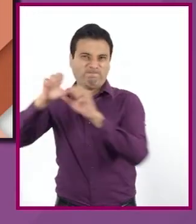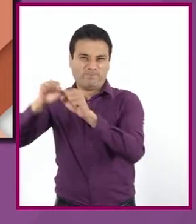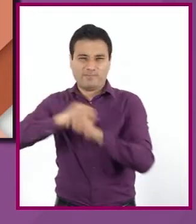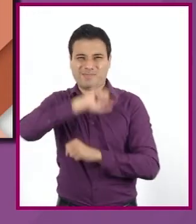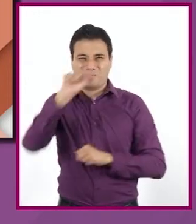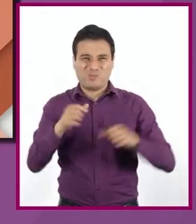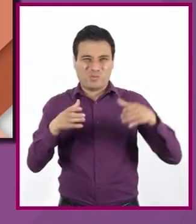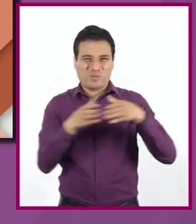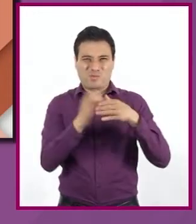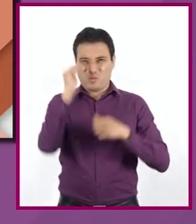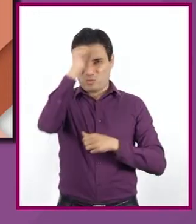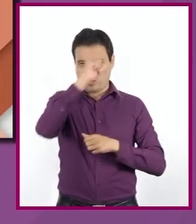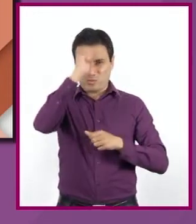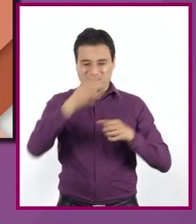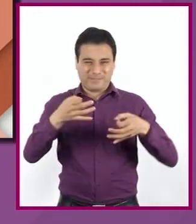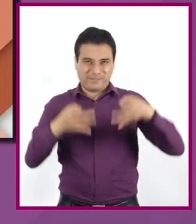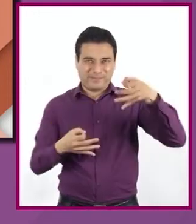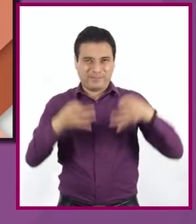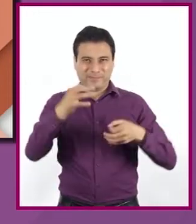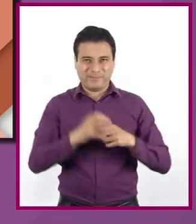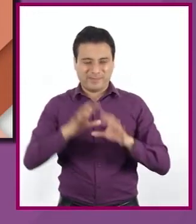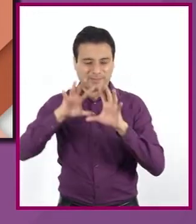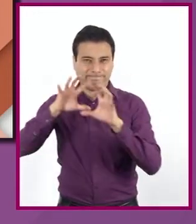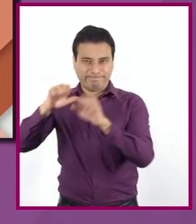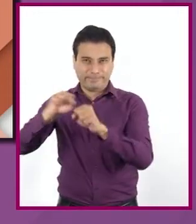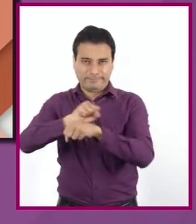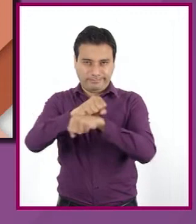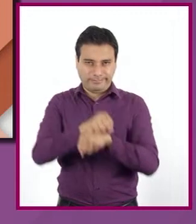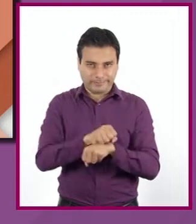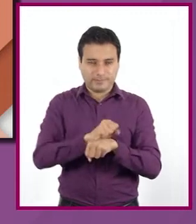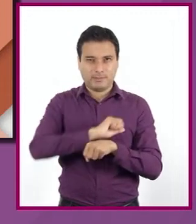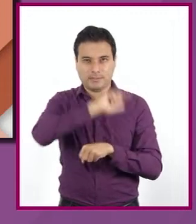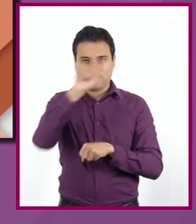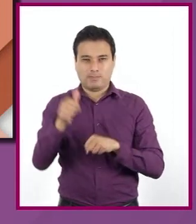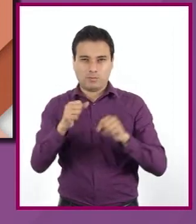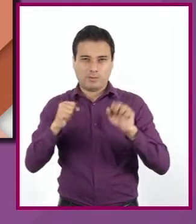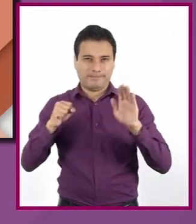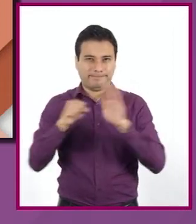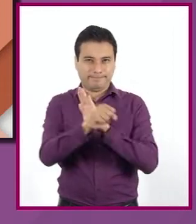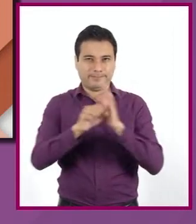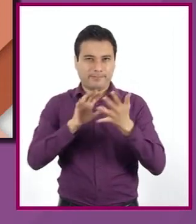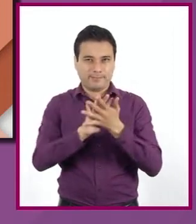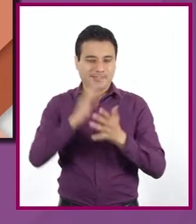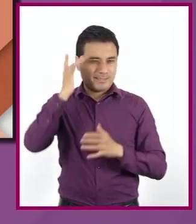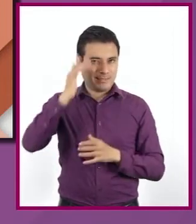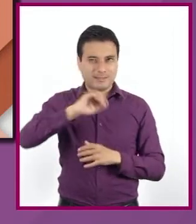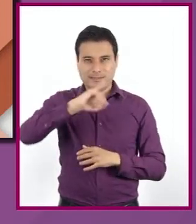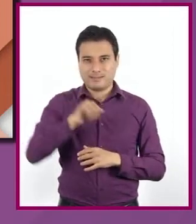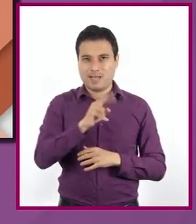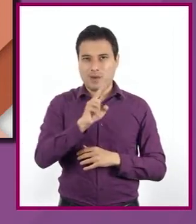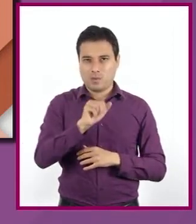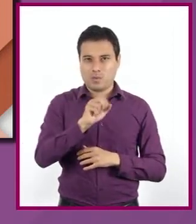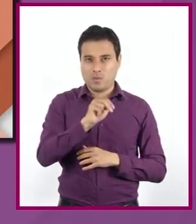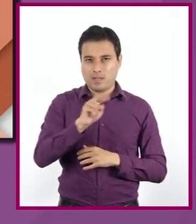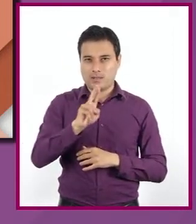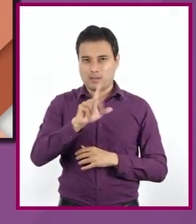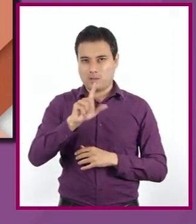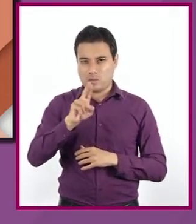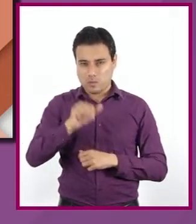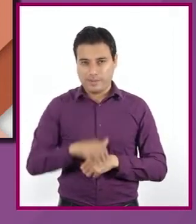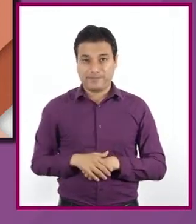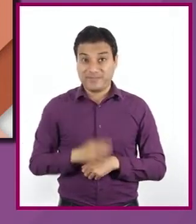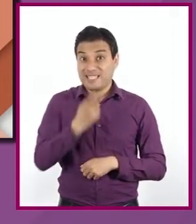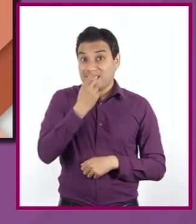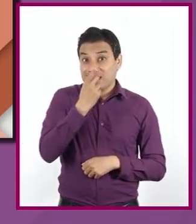Inquisición, quien no tardó en apresarla y enviarla al presidio de San Juan de Ulúa,